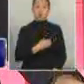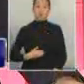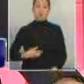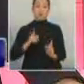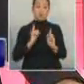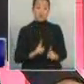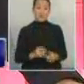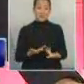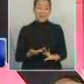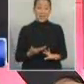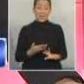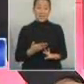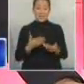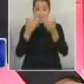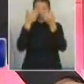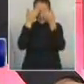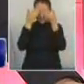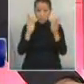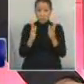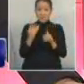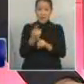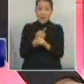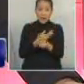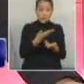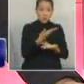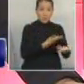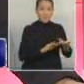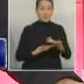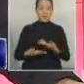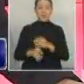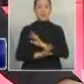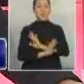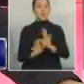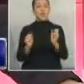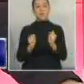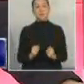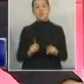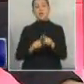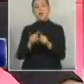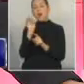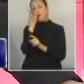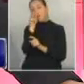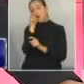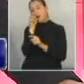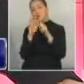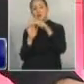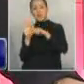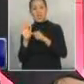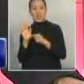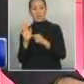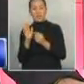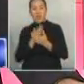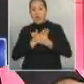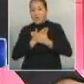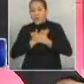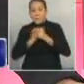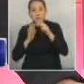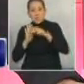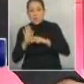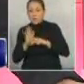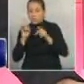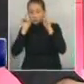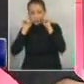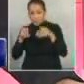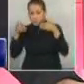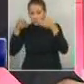estar disponible. Naturalmente nadie puede estar enamorado de sus proyectos. Uno tiene la impresión a veces de que eso es lo que está